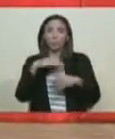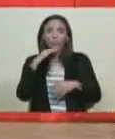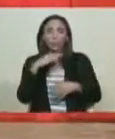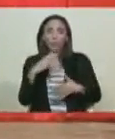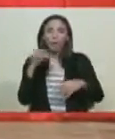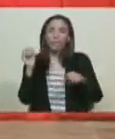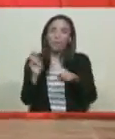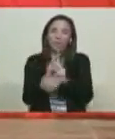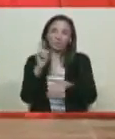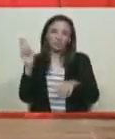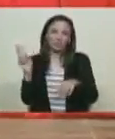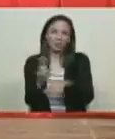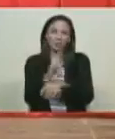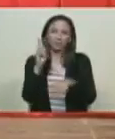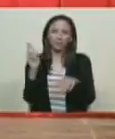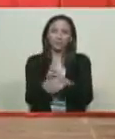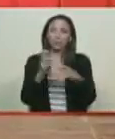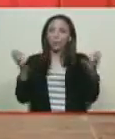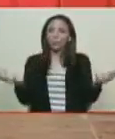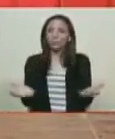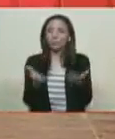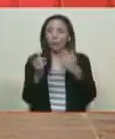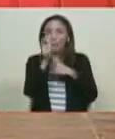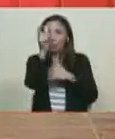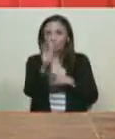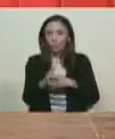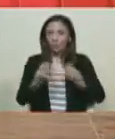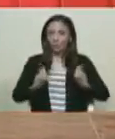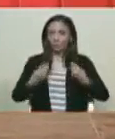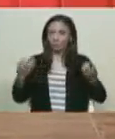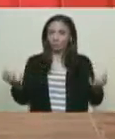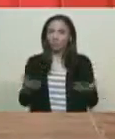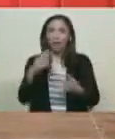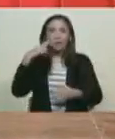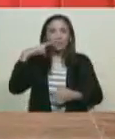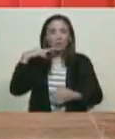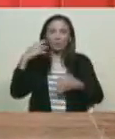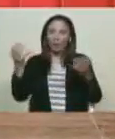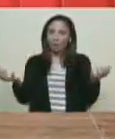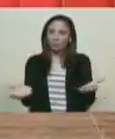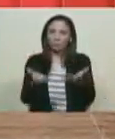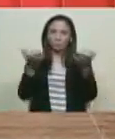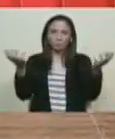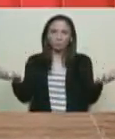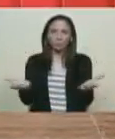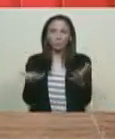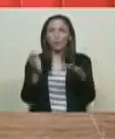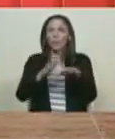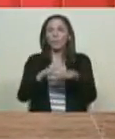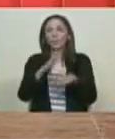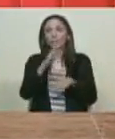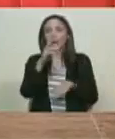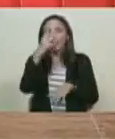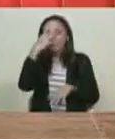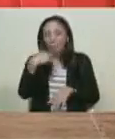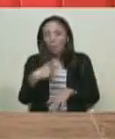Violencia, violencia, quemaban gente viva en la calle por su color de piel, por su condición social.